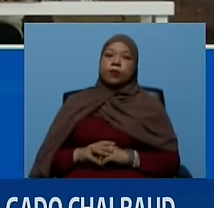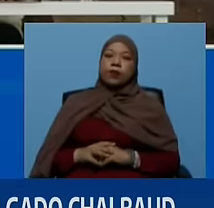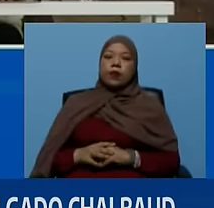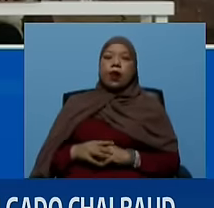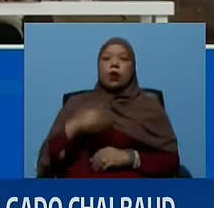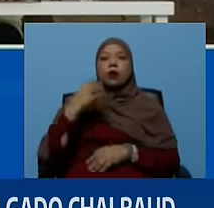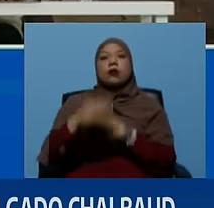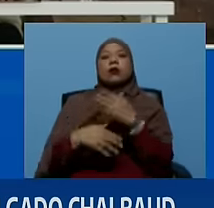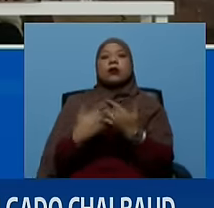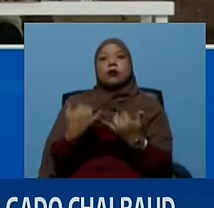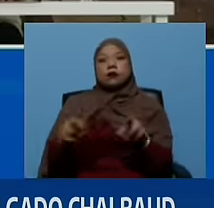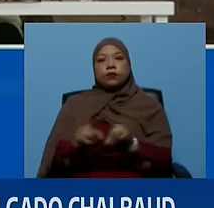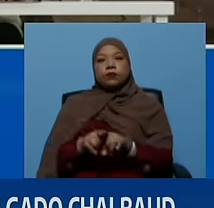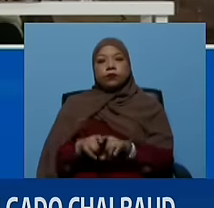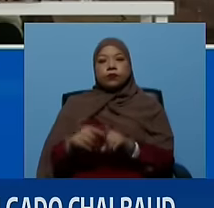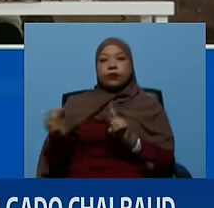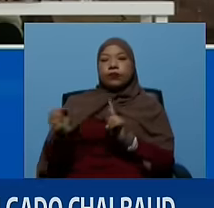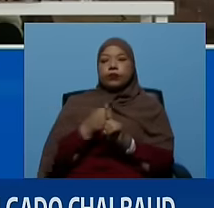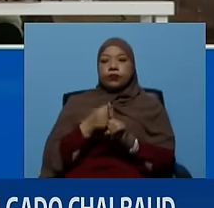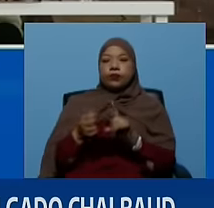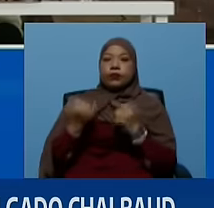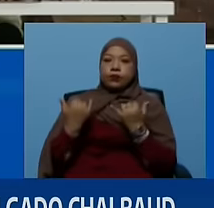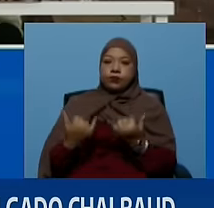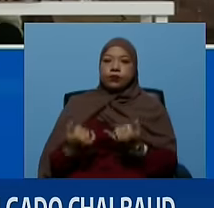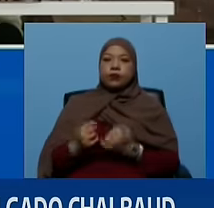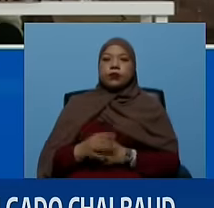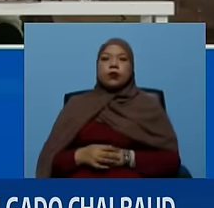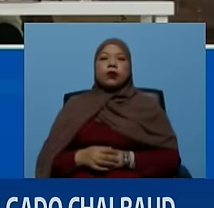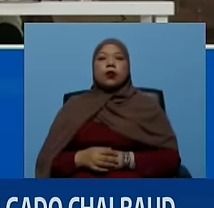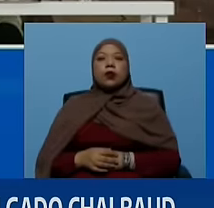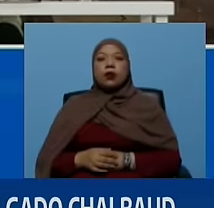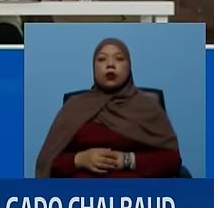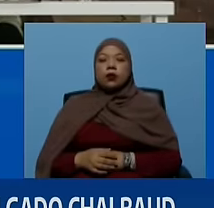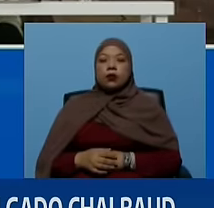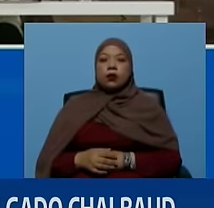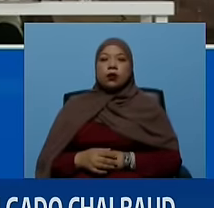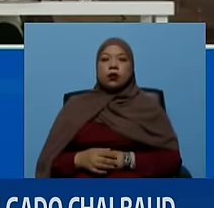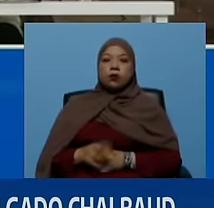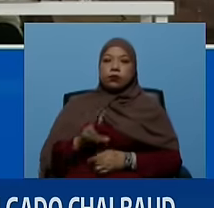paso pum lo